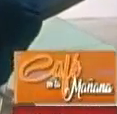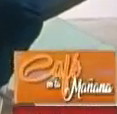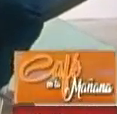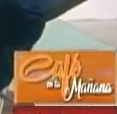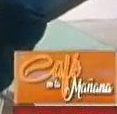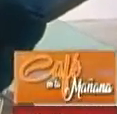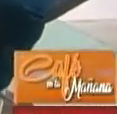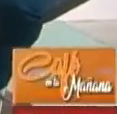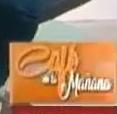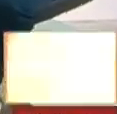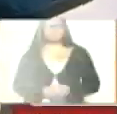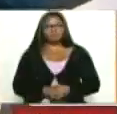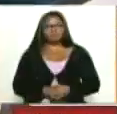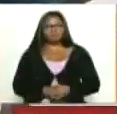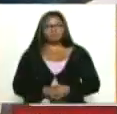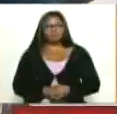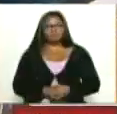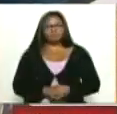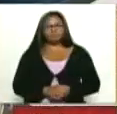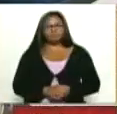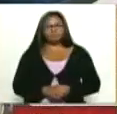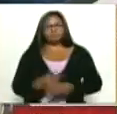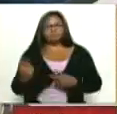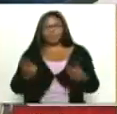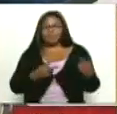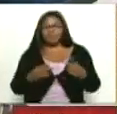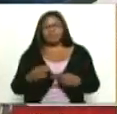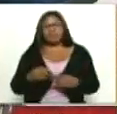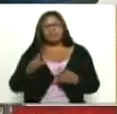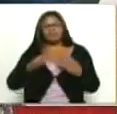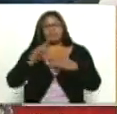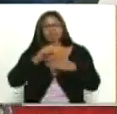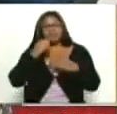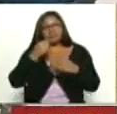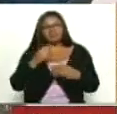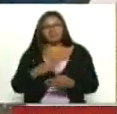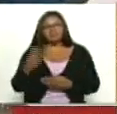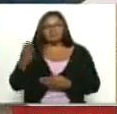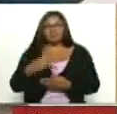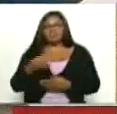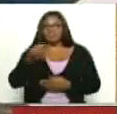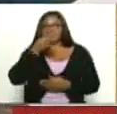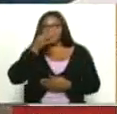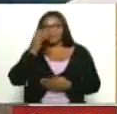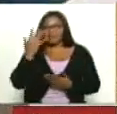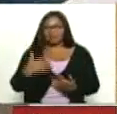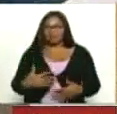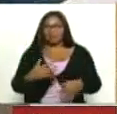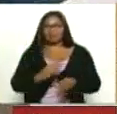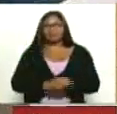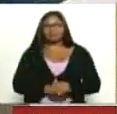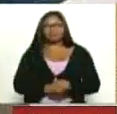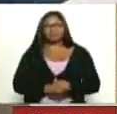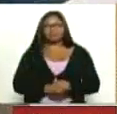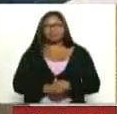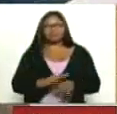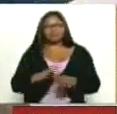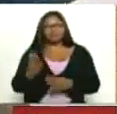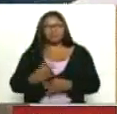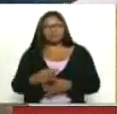bienvenida a nuestra invitada y también al señor Caballero. ¿Cómo está usted? Yo le decía a la licenciada, usted se vino verde el día de hoy. Sí. ¿Por qué se vino verde,